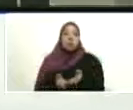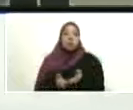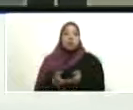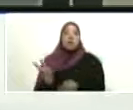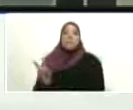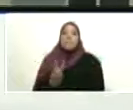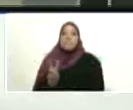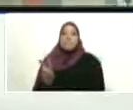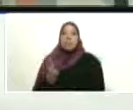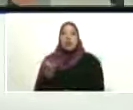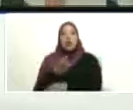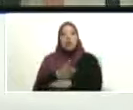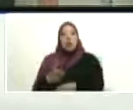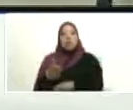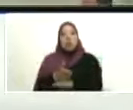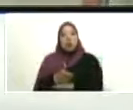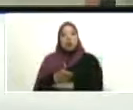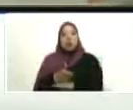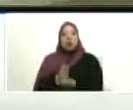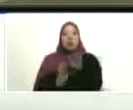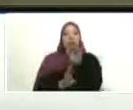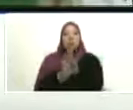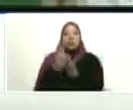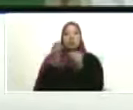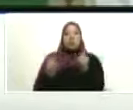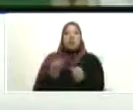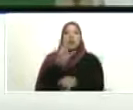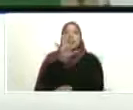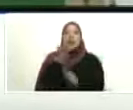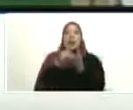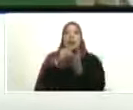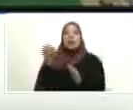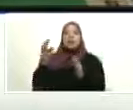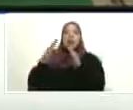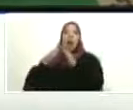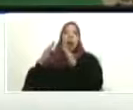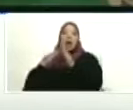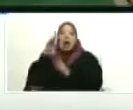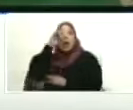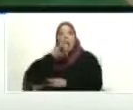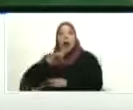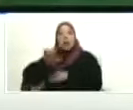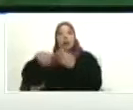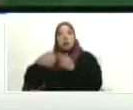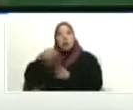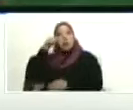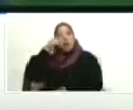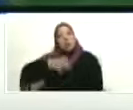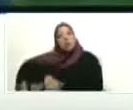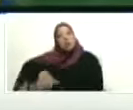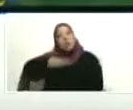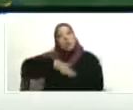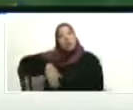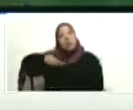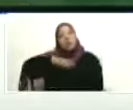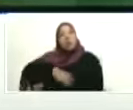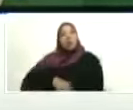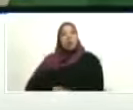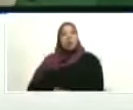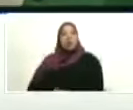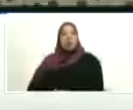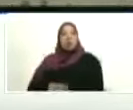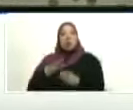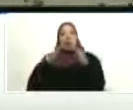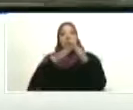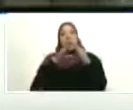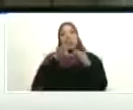país, un gobierno que construya 500.000 viviendas por año para su pueblo, en una población aproximada de